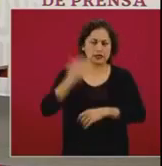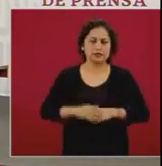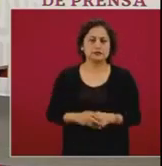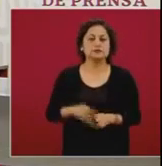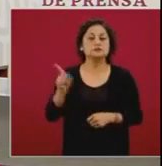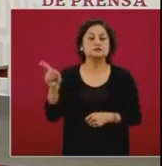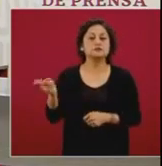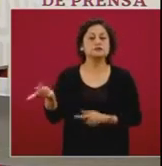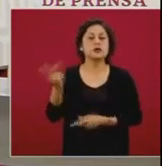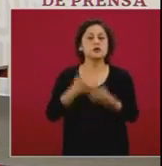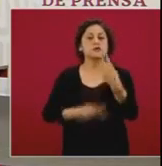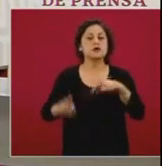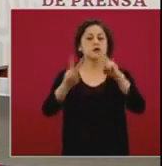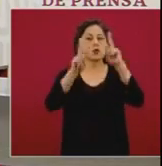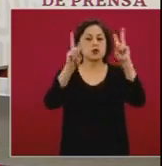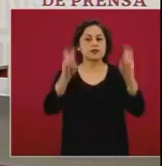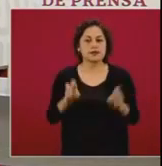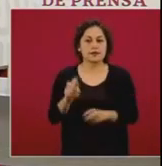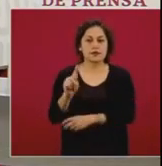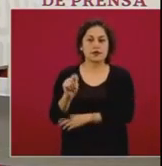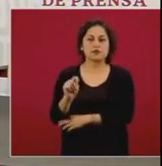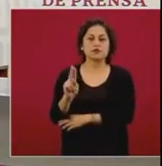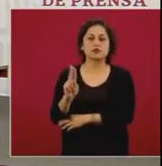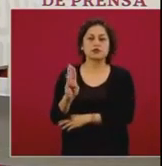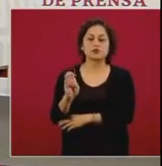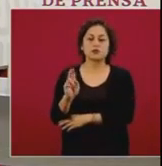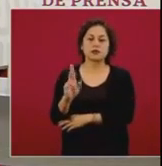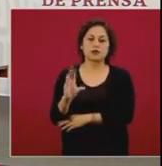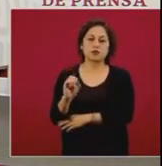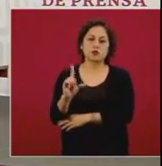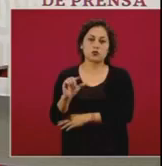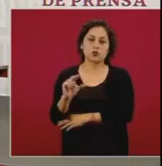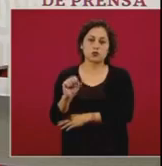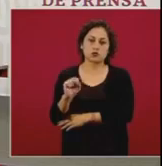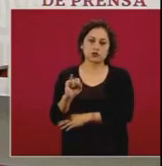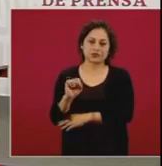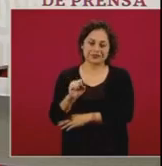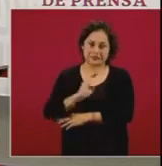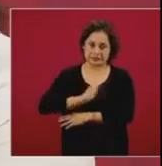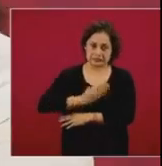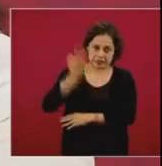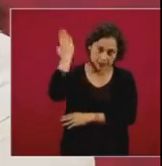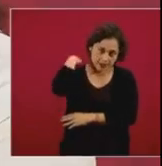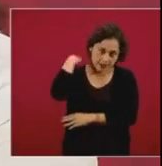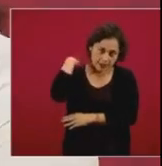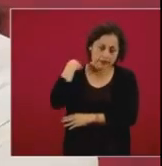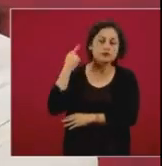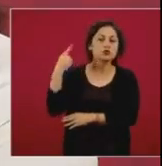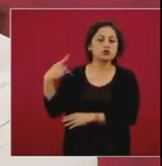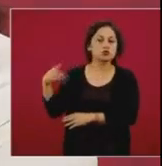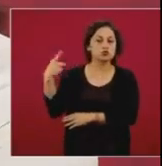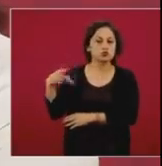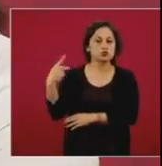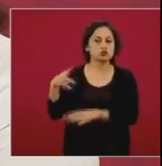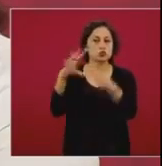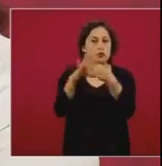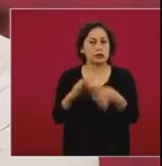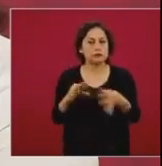sobre tuberculosis pulmonar, el programa de tuberculosis, su tratamiento, su vigilancia, su prevención, su